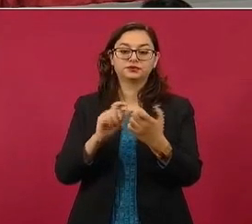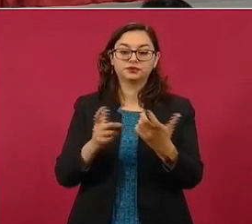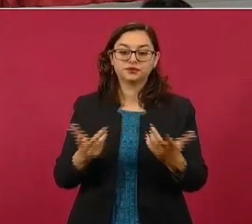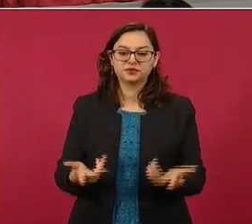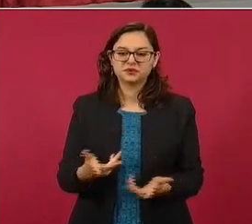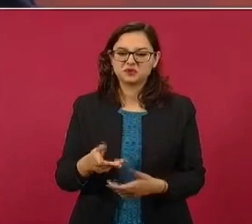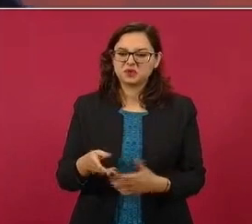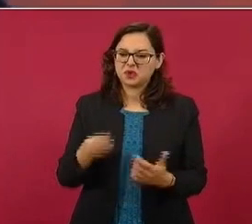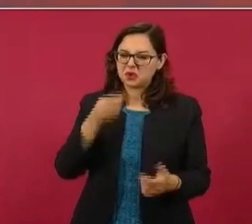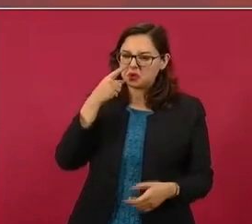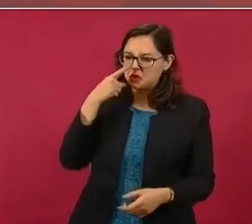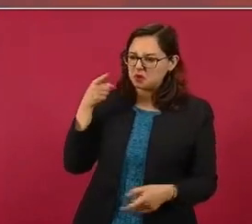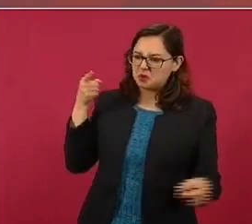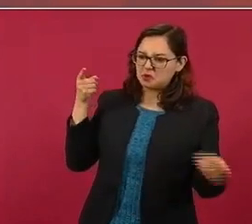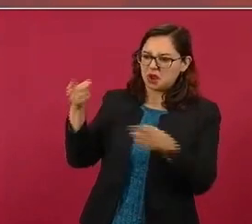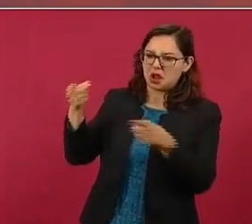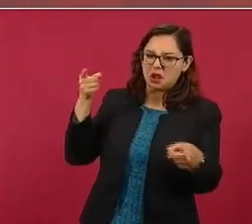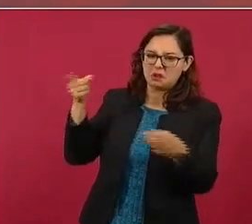corruptos